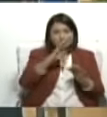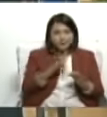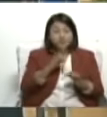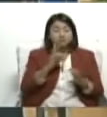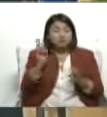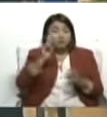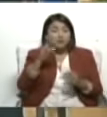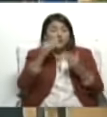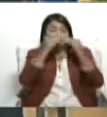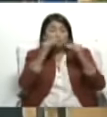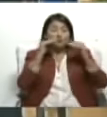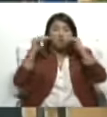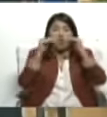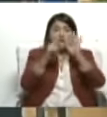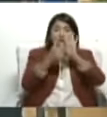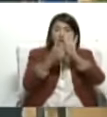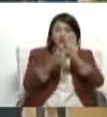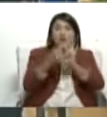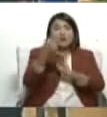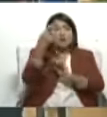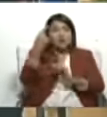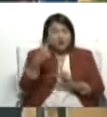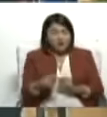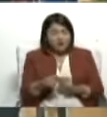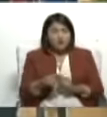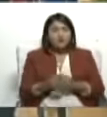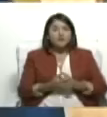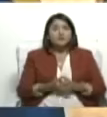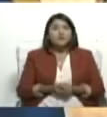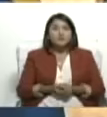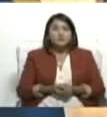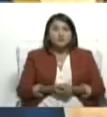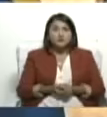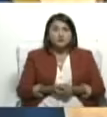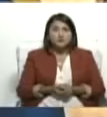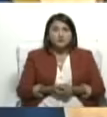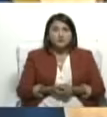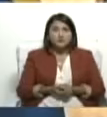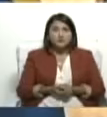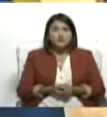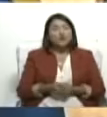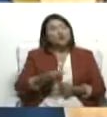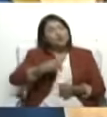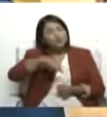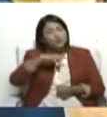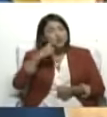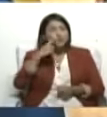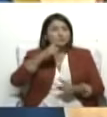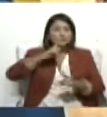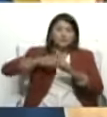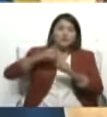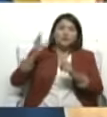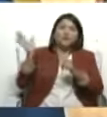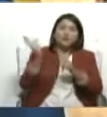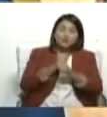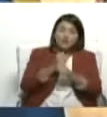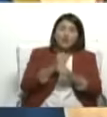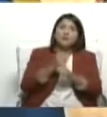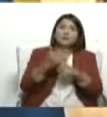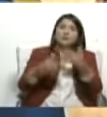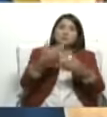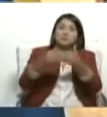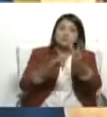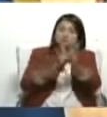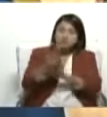con su capacidad, con las instrucciones del presidente Nicolás Maduro, hemos encontrado una senda para avanzar